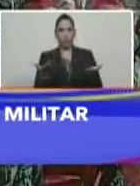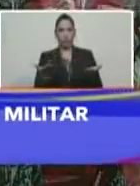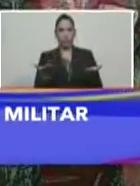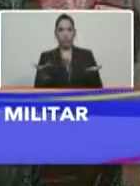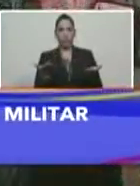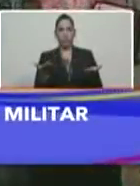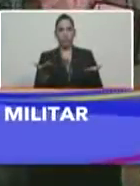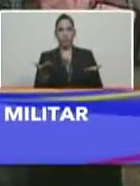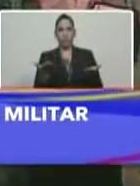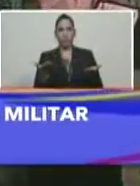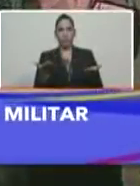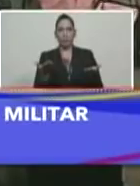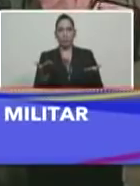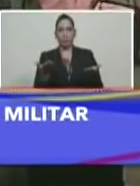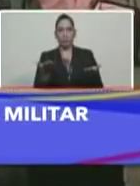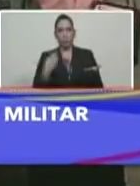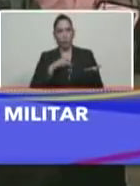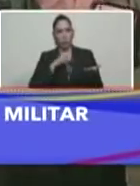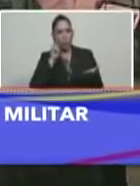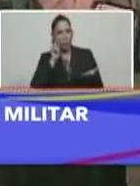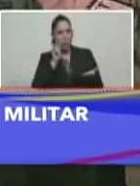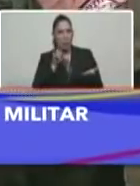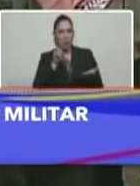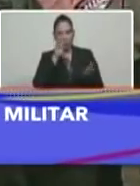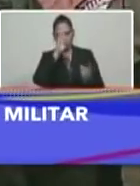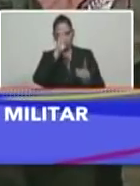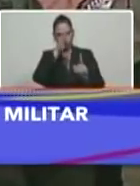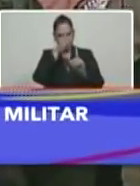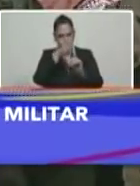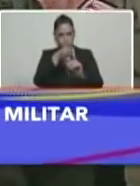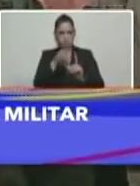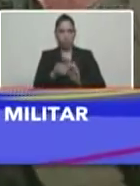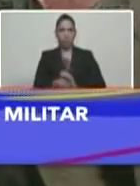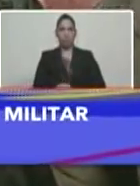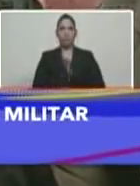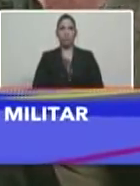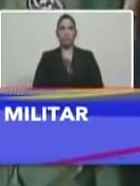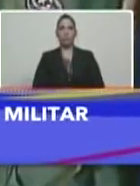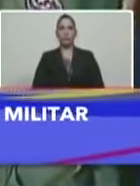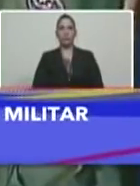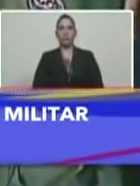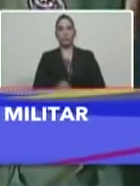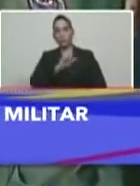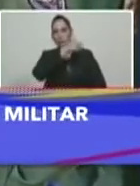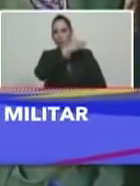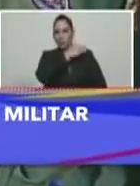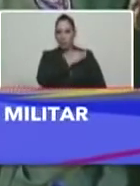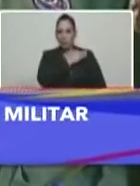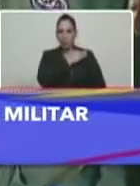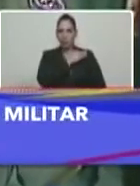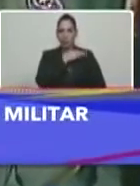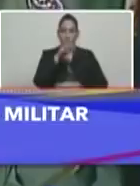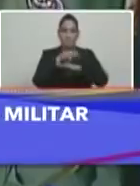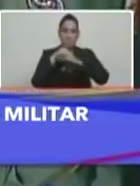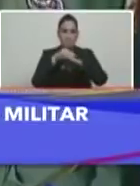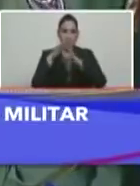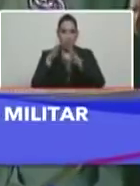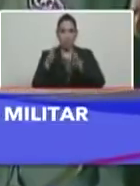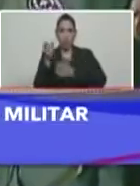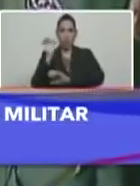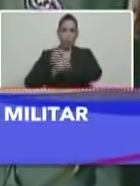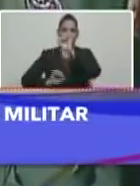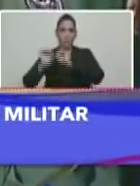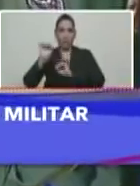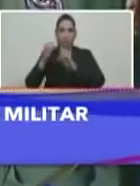Pero más allá de eso, general Molero, general en jefe, Padrino López, almirante en jefe,